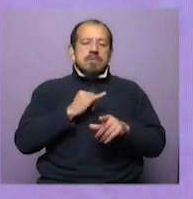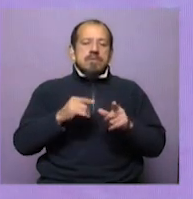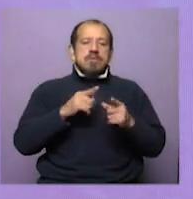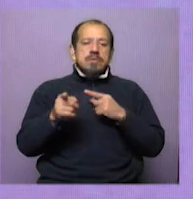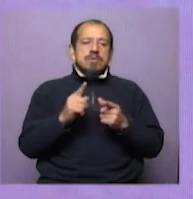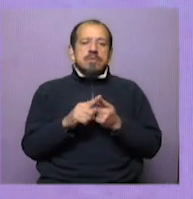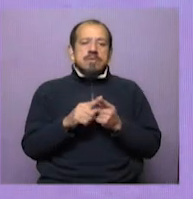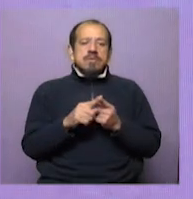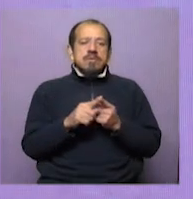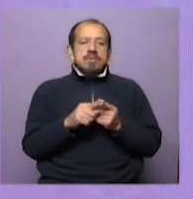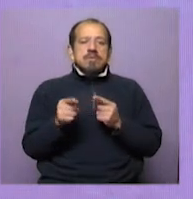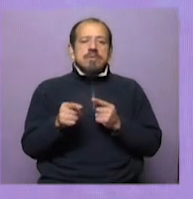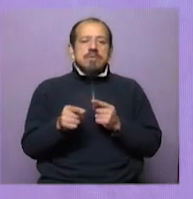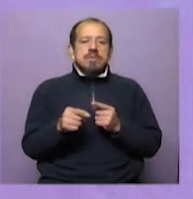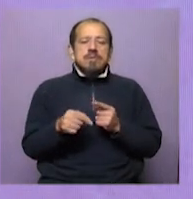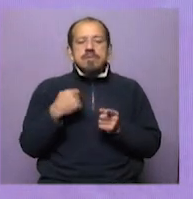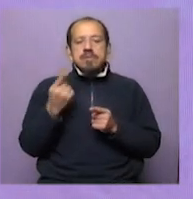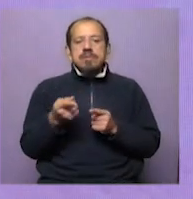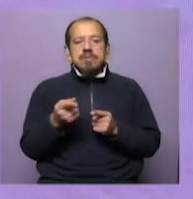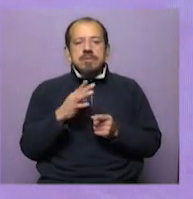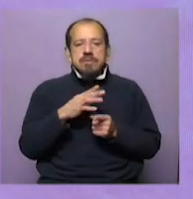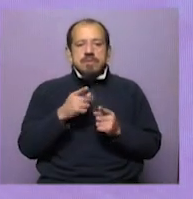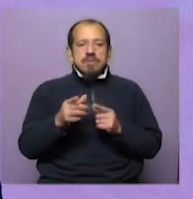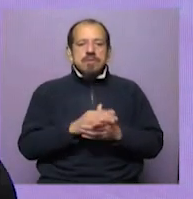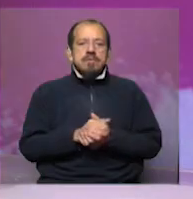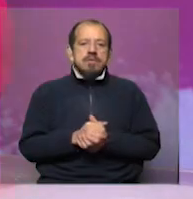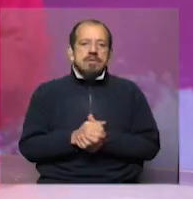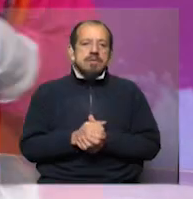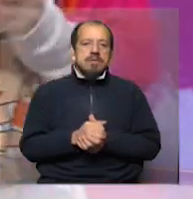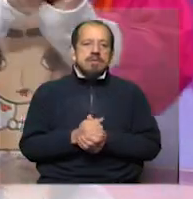infinita, y a partir de ahí enganchan con toda la programación. Genial, muchas gracias, Luis.